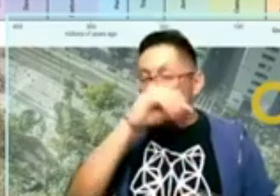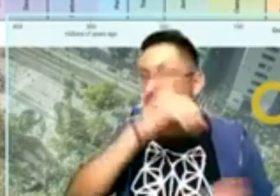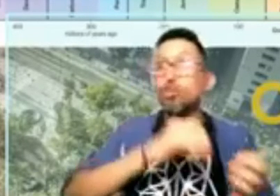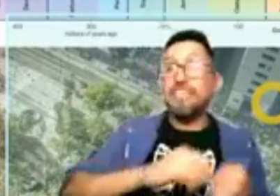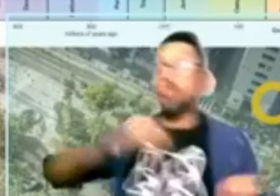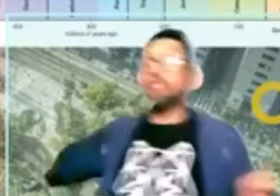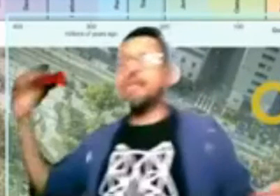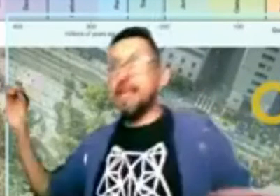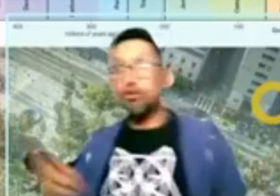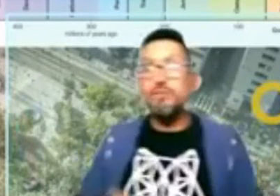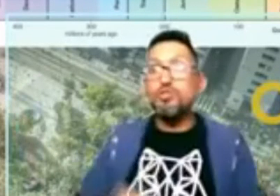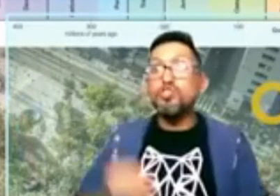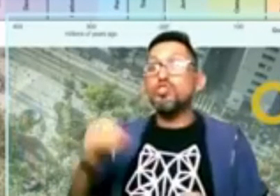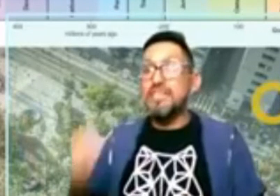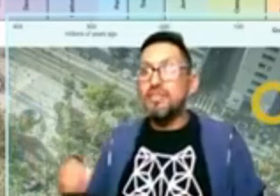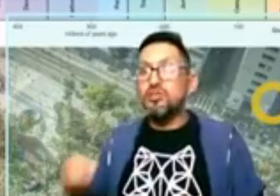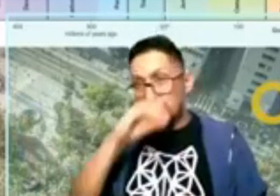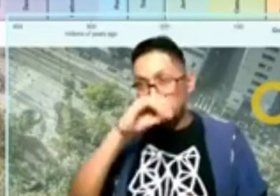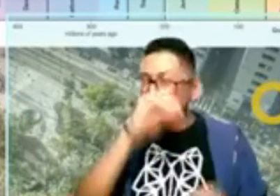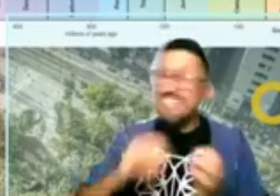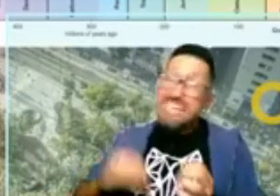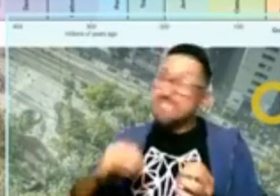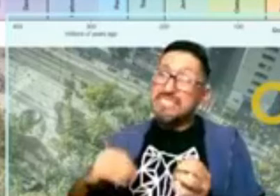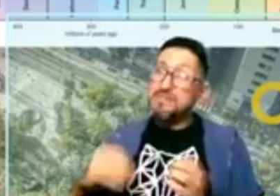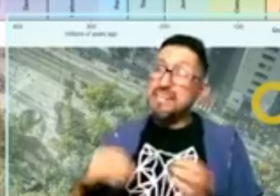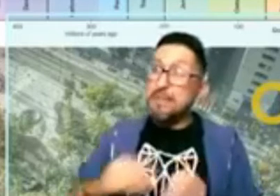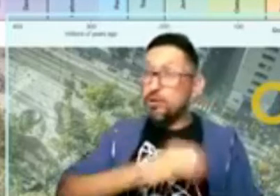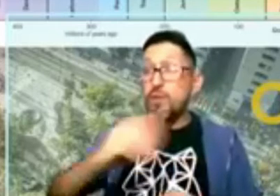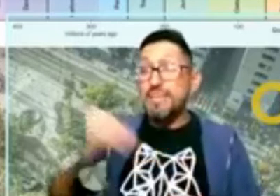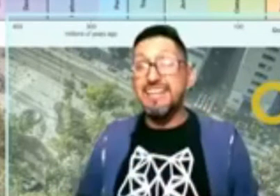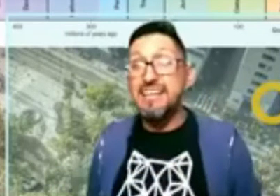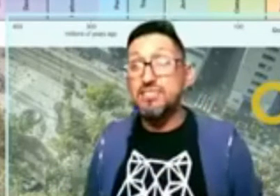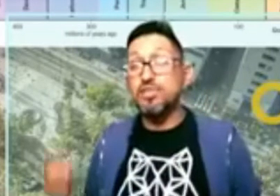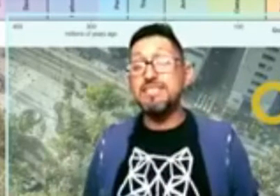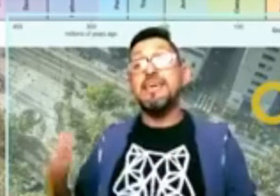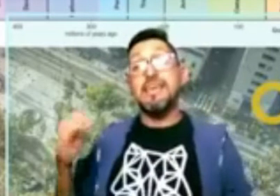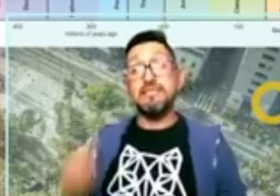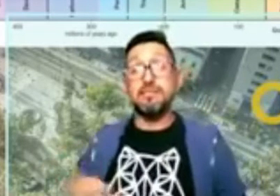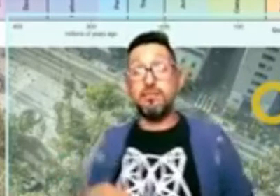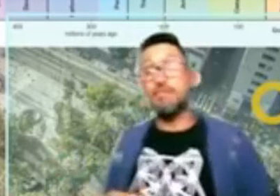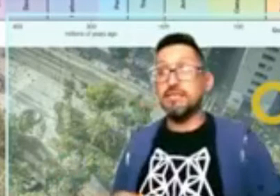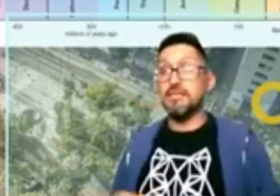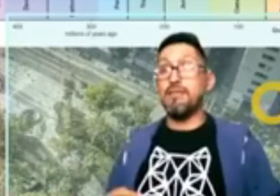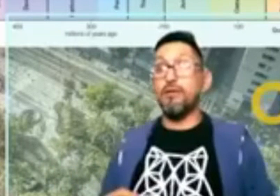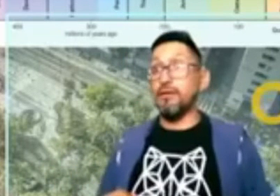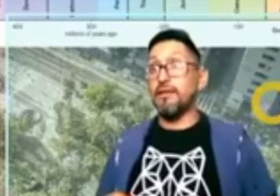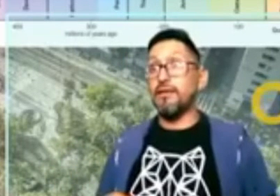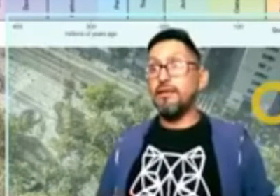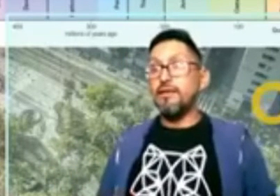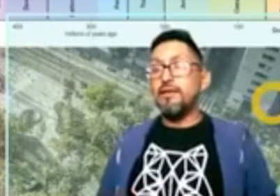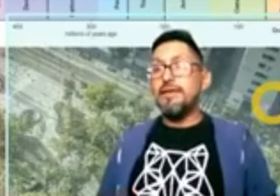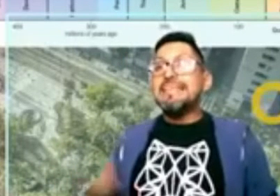no son 200.000, en los últimos 200 años, es 10 veces más rápido que cualquiera de las otras extinciones de las que te hablé